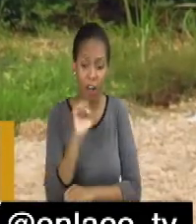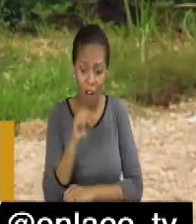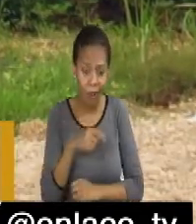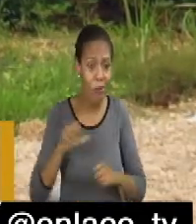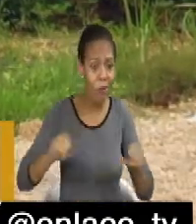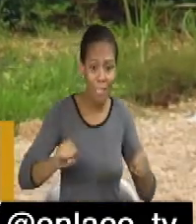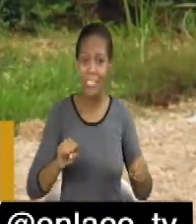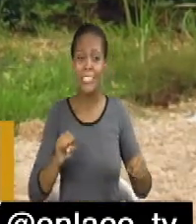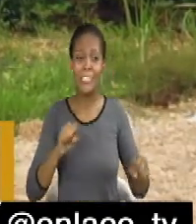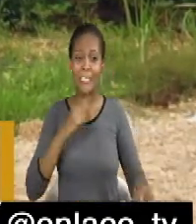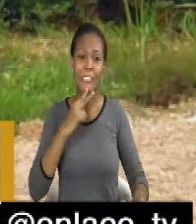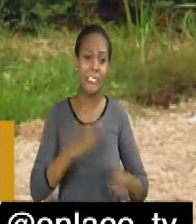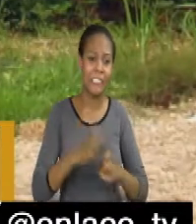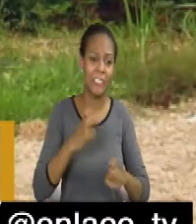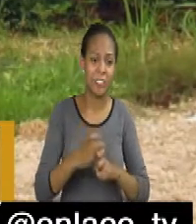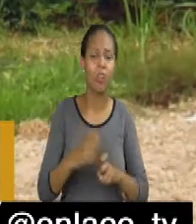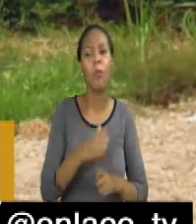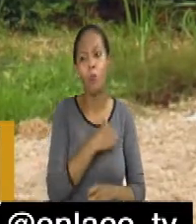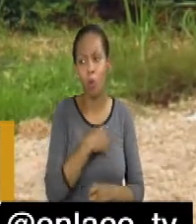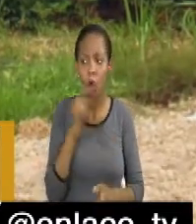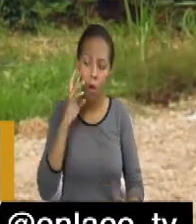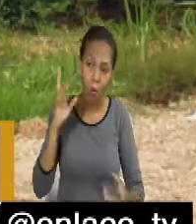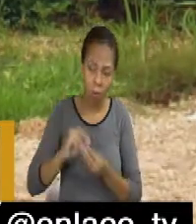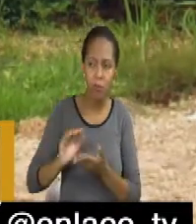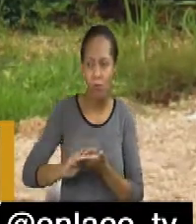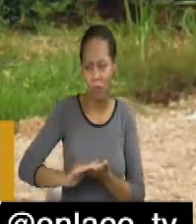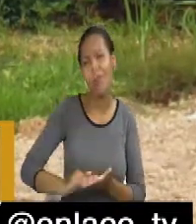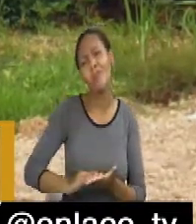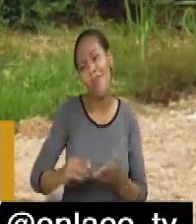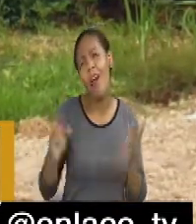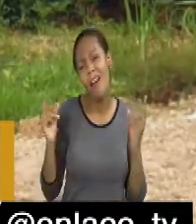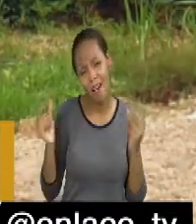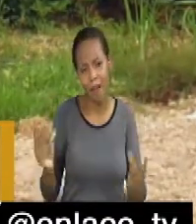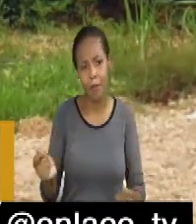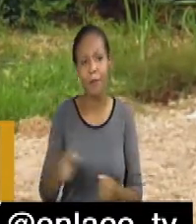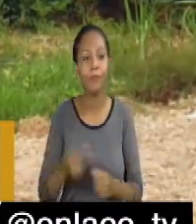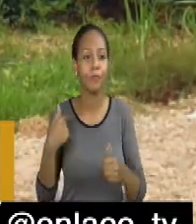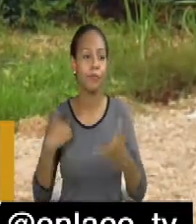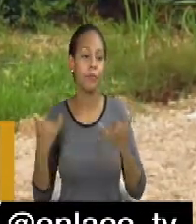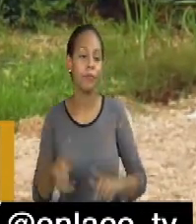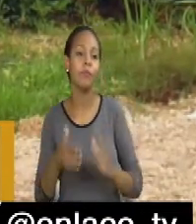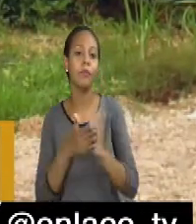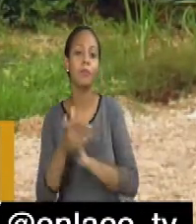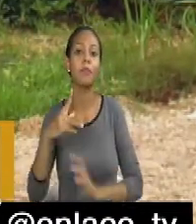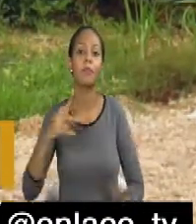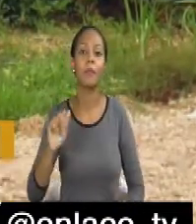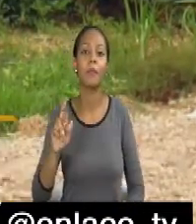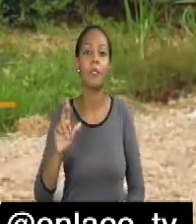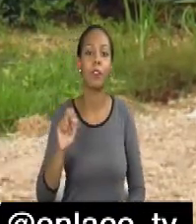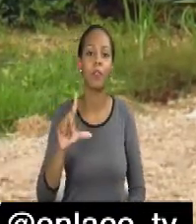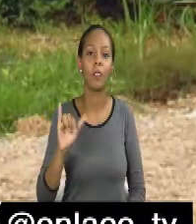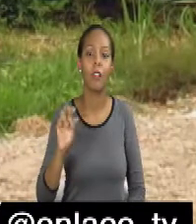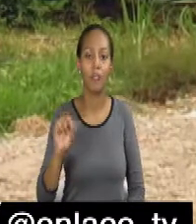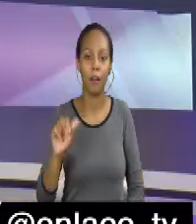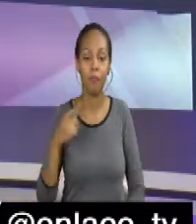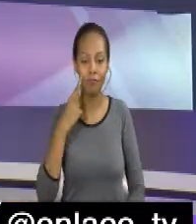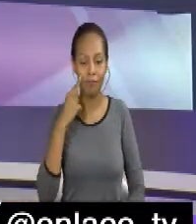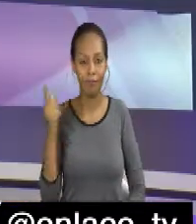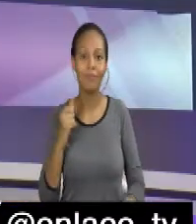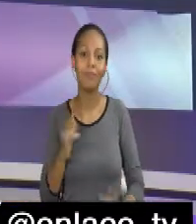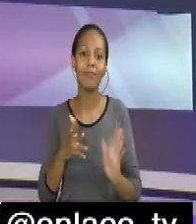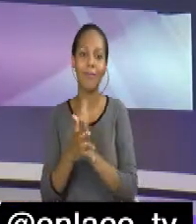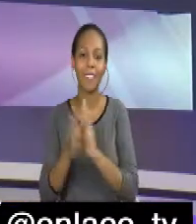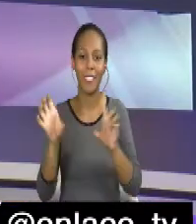comprometido en arreglar esta vía para que lo hagan lo más pronto posible. Este es un informe de Carolina Cantillo para Enlace Noticias.